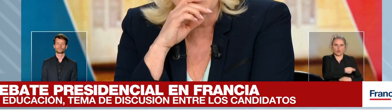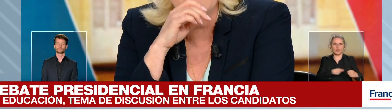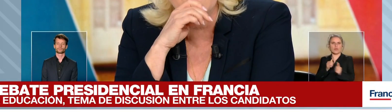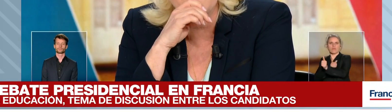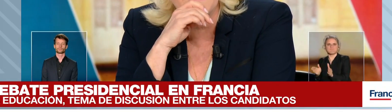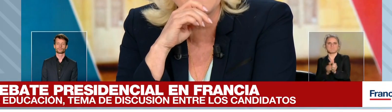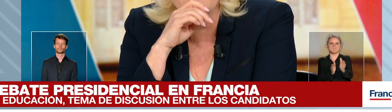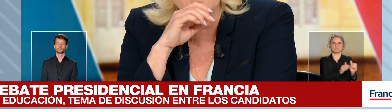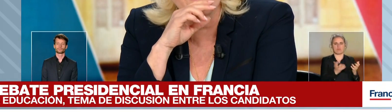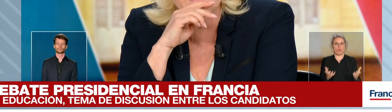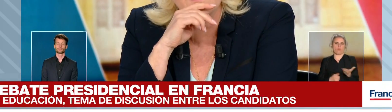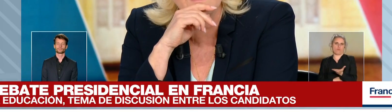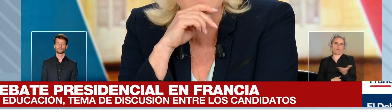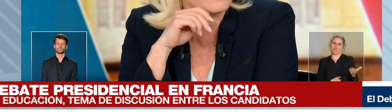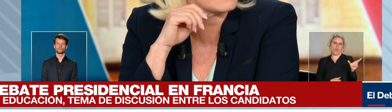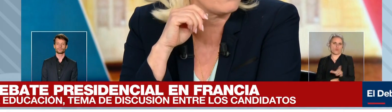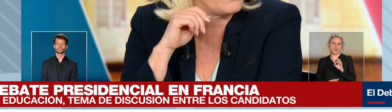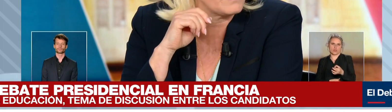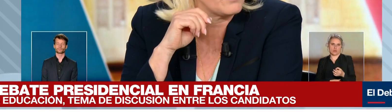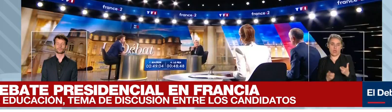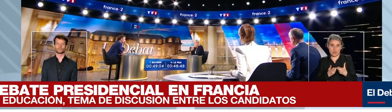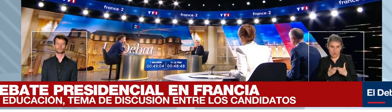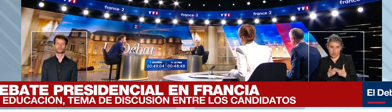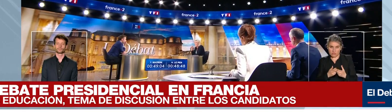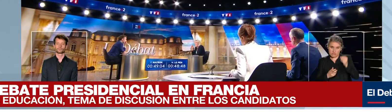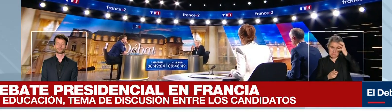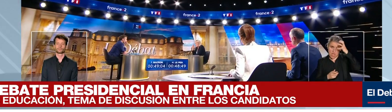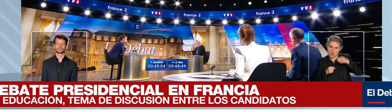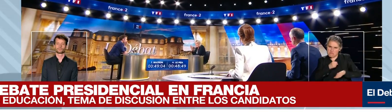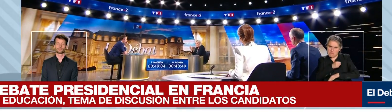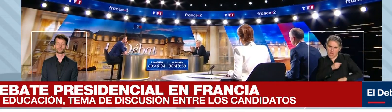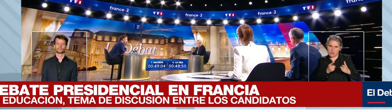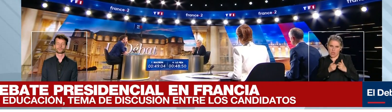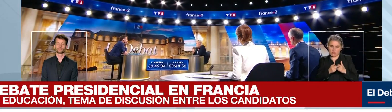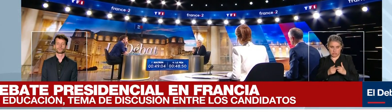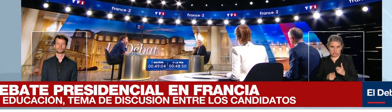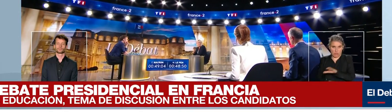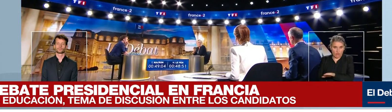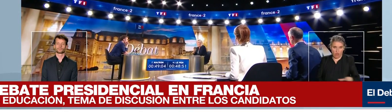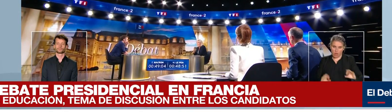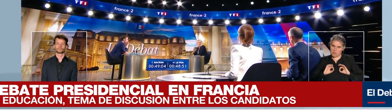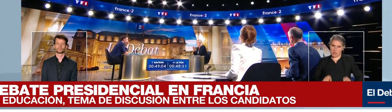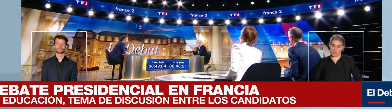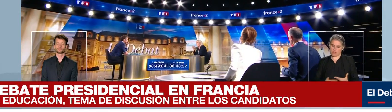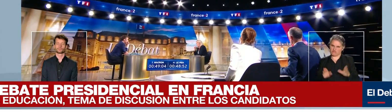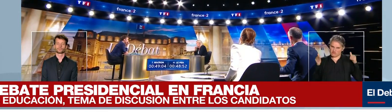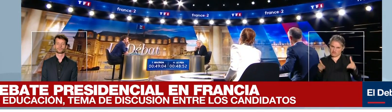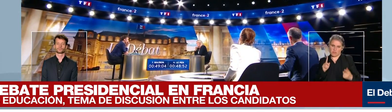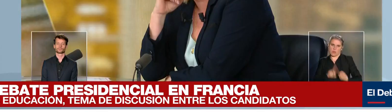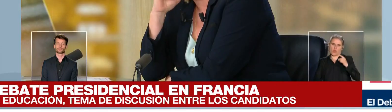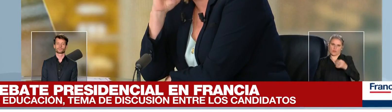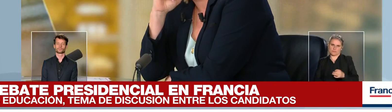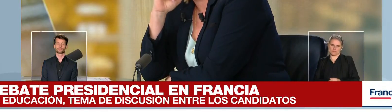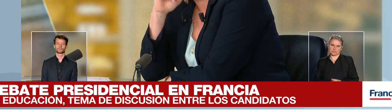las opciones literarias, económicas en los estudios y también revisar los